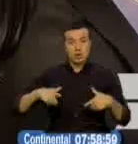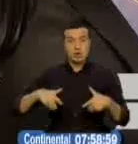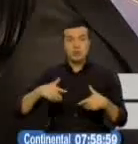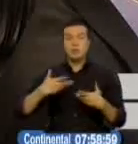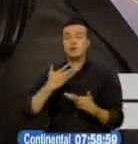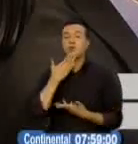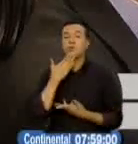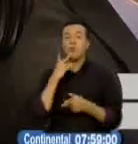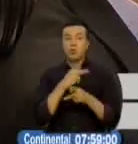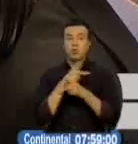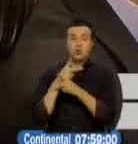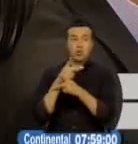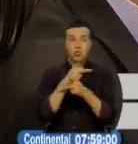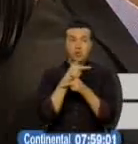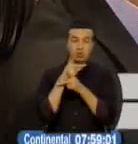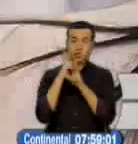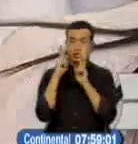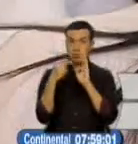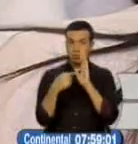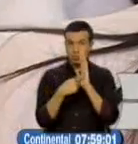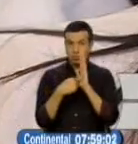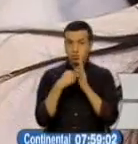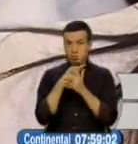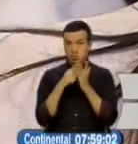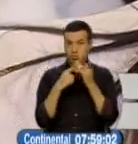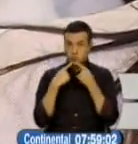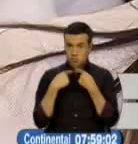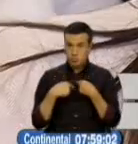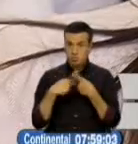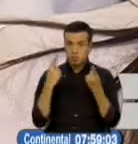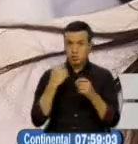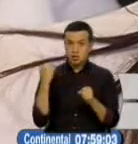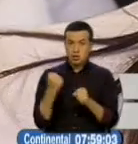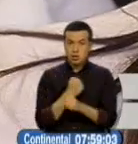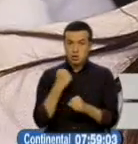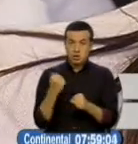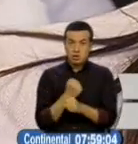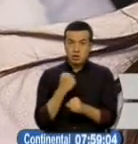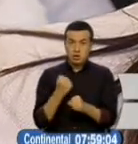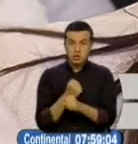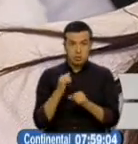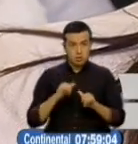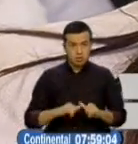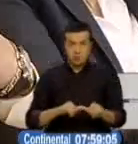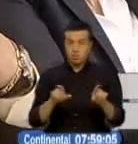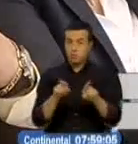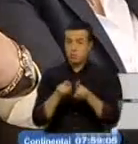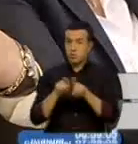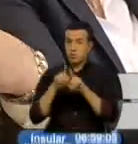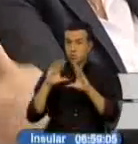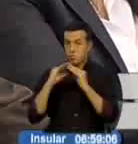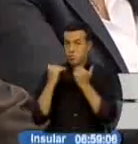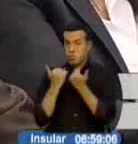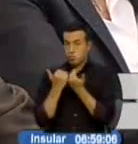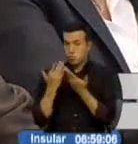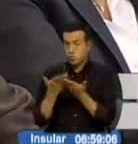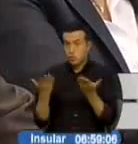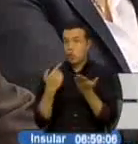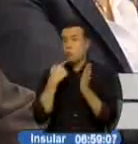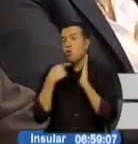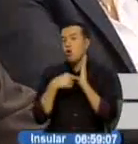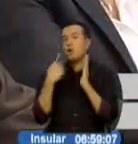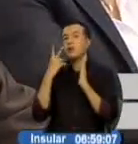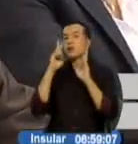conformación de un consejo consultivo tributario. La idea sería articular el trabajo del mismo con el de la comisión, por ejemplo en la optimización